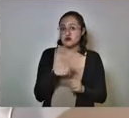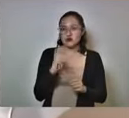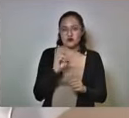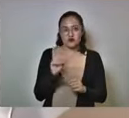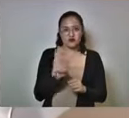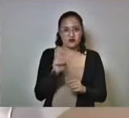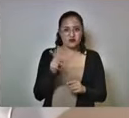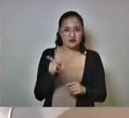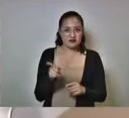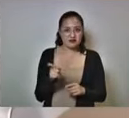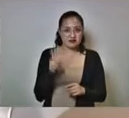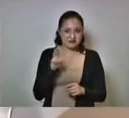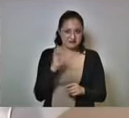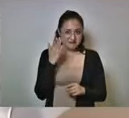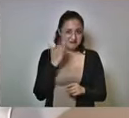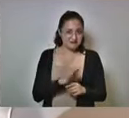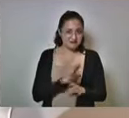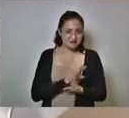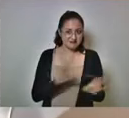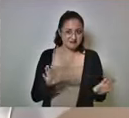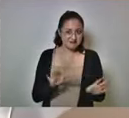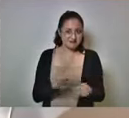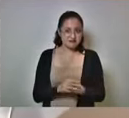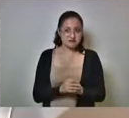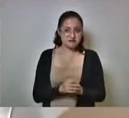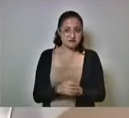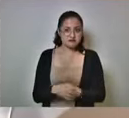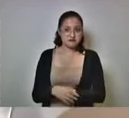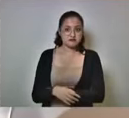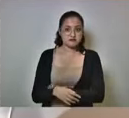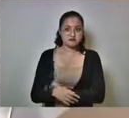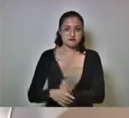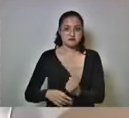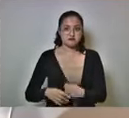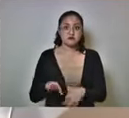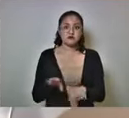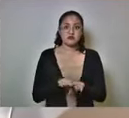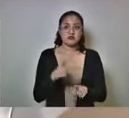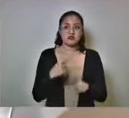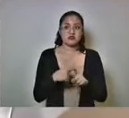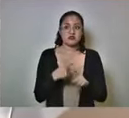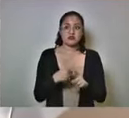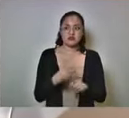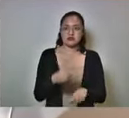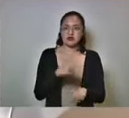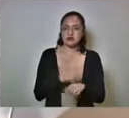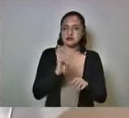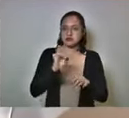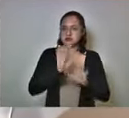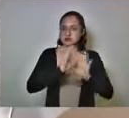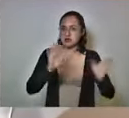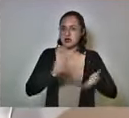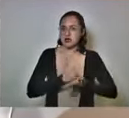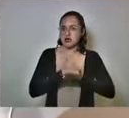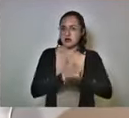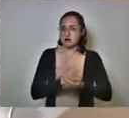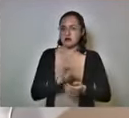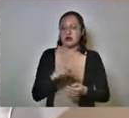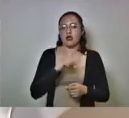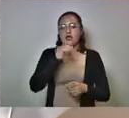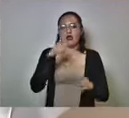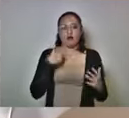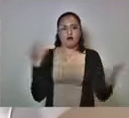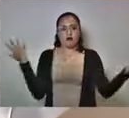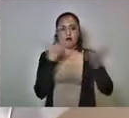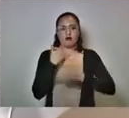usar ningún prototipo que no está autorizado por COFEPRIS. Al rato resulta